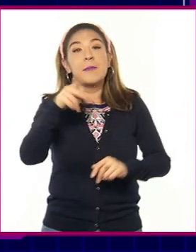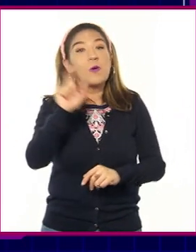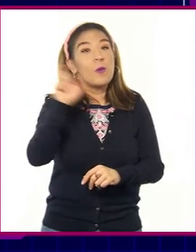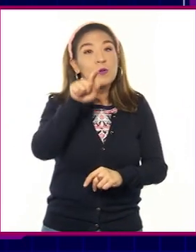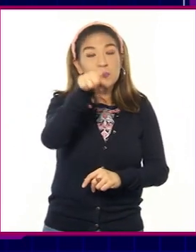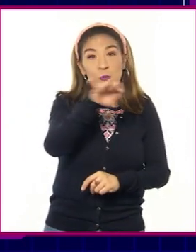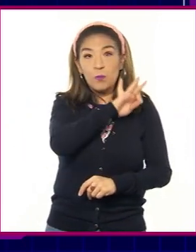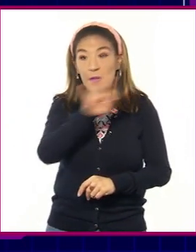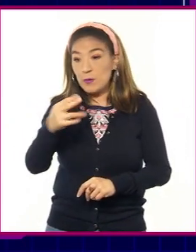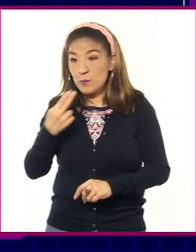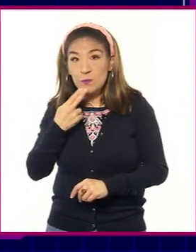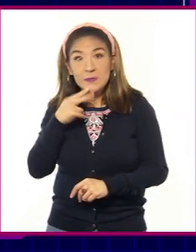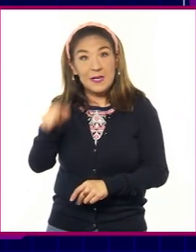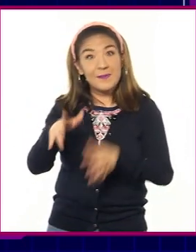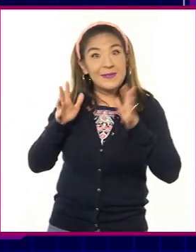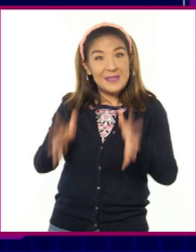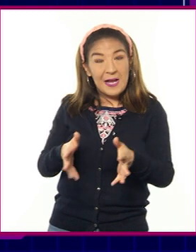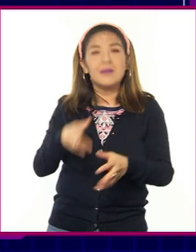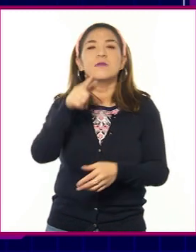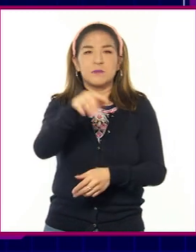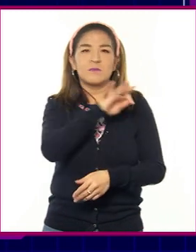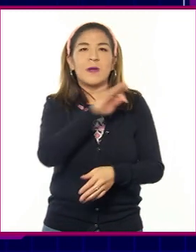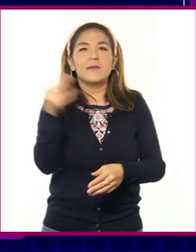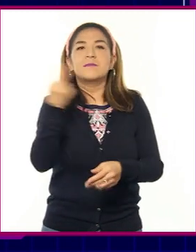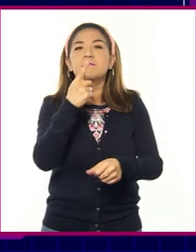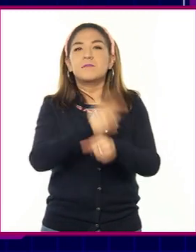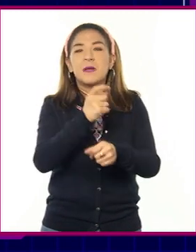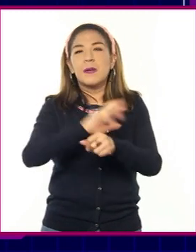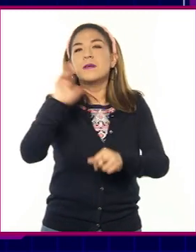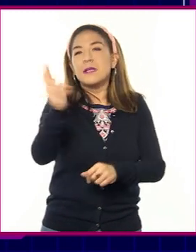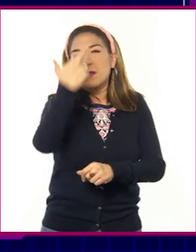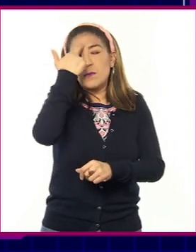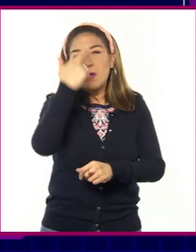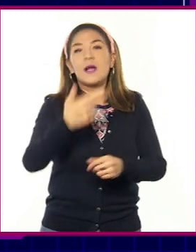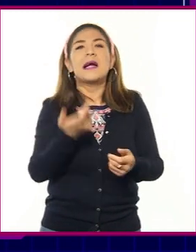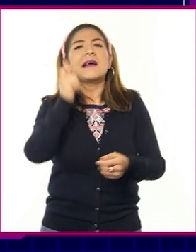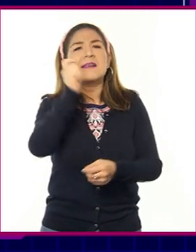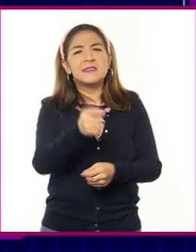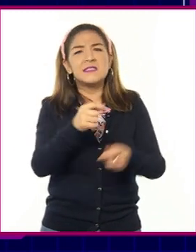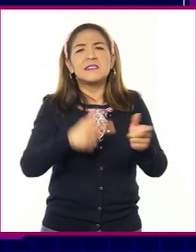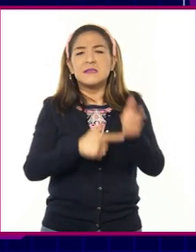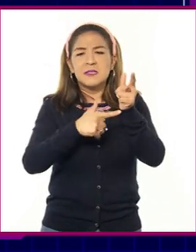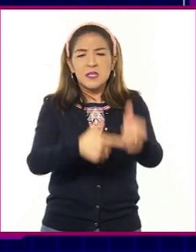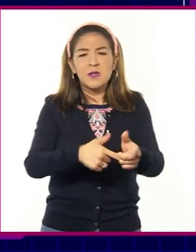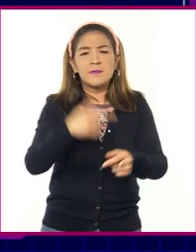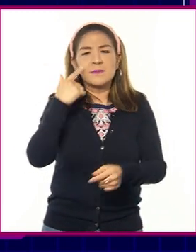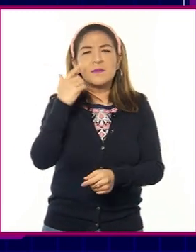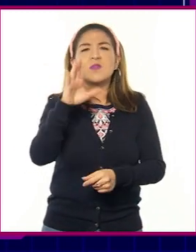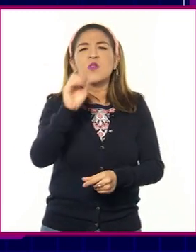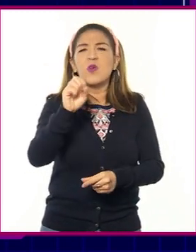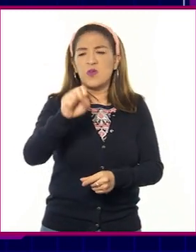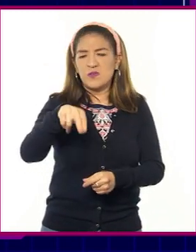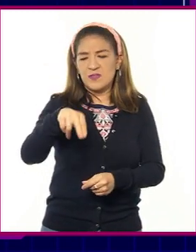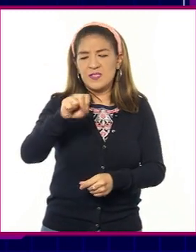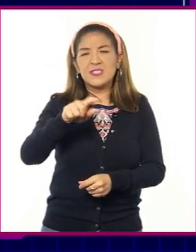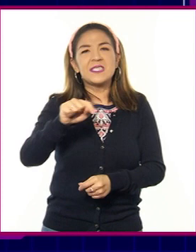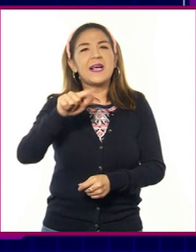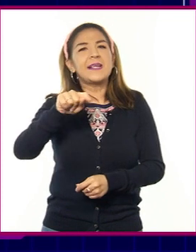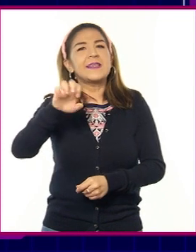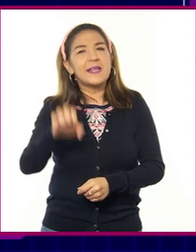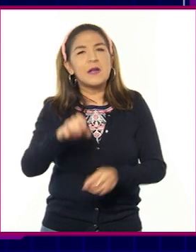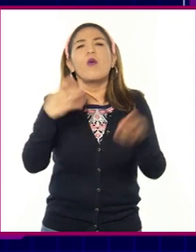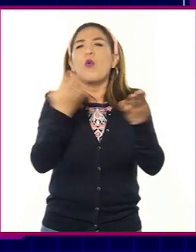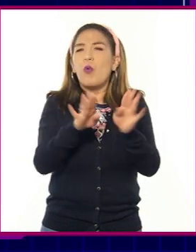en posibilidad de utilizarla, es preciso que primero recordemos qué es la constante de proporcionalidad inversa y cómo se